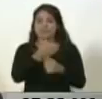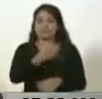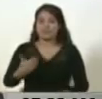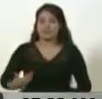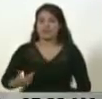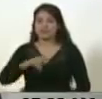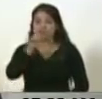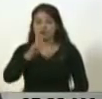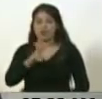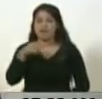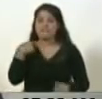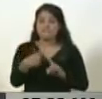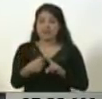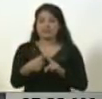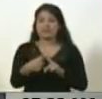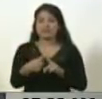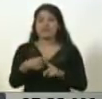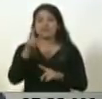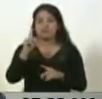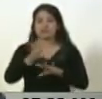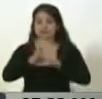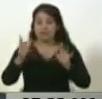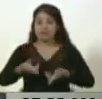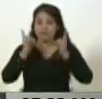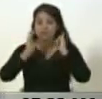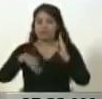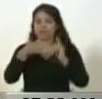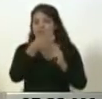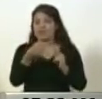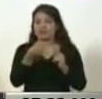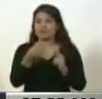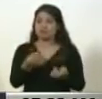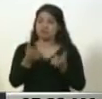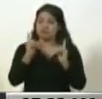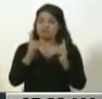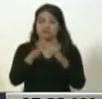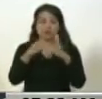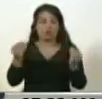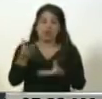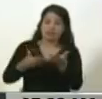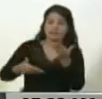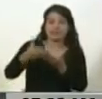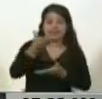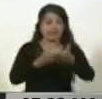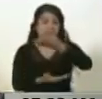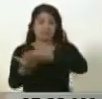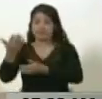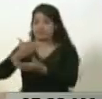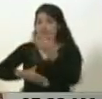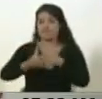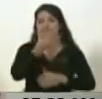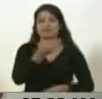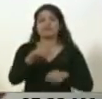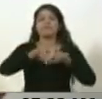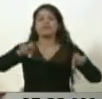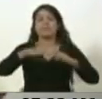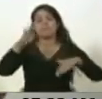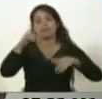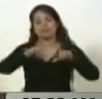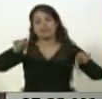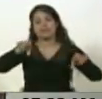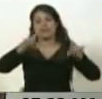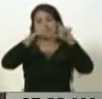y que va a permitir dinamizar, va a permitir facilitar las transacciones que se desarrollan a nivel del efectivo, pero también